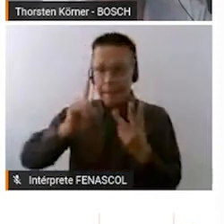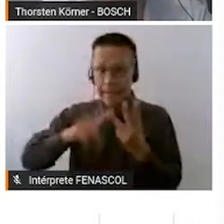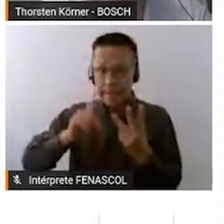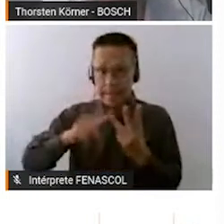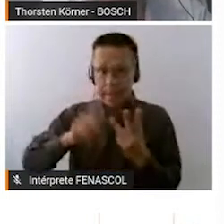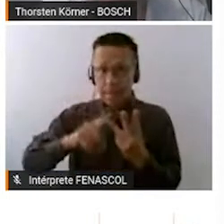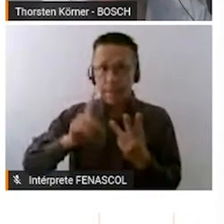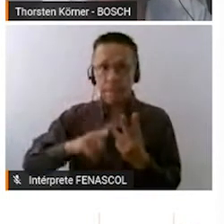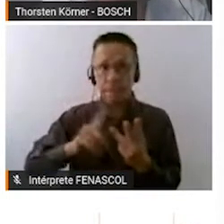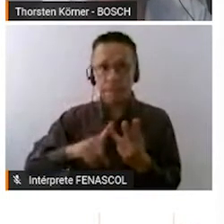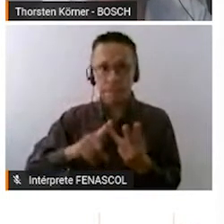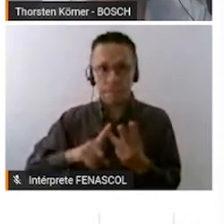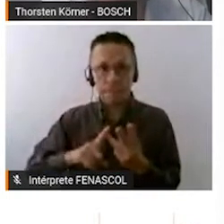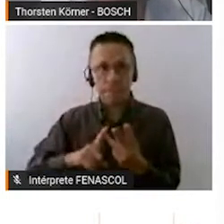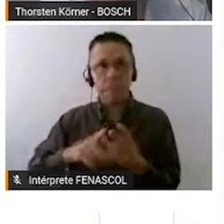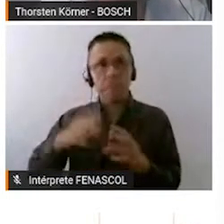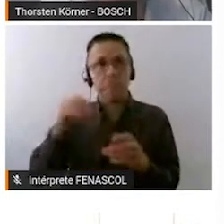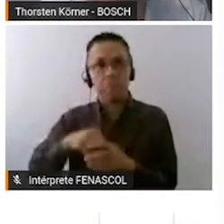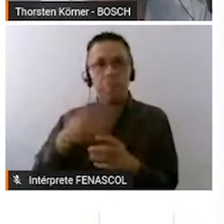la automatización.